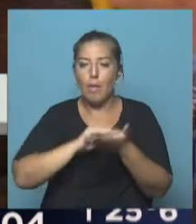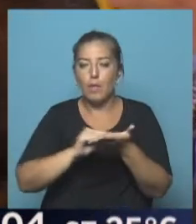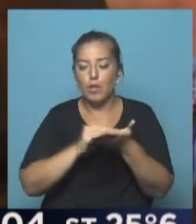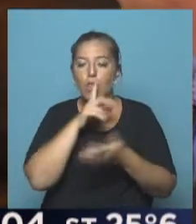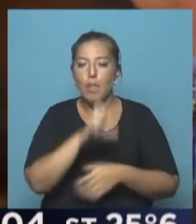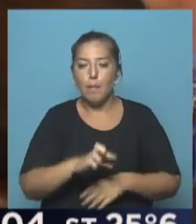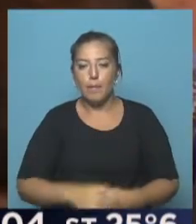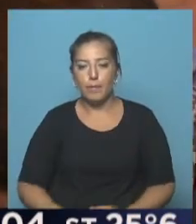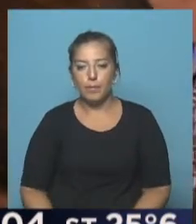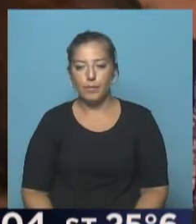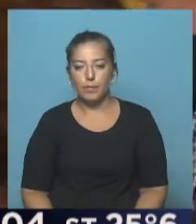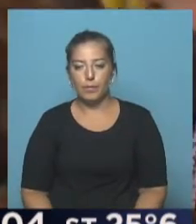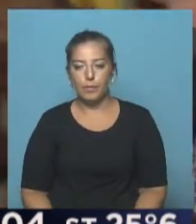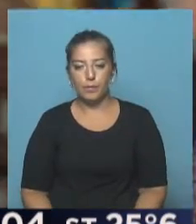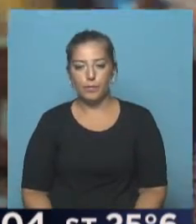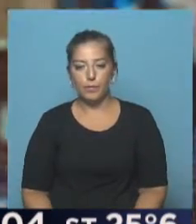Trump.